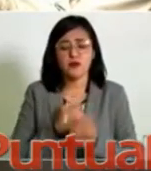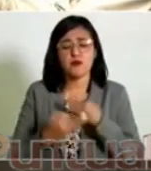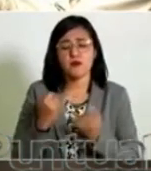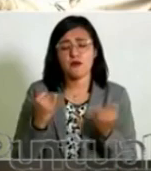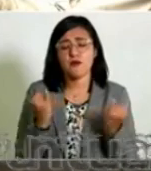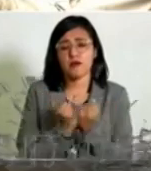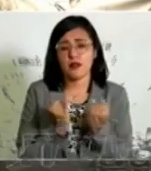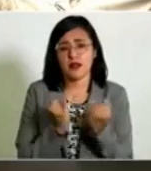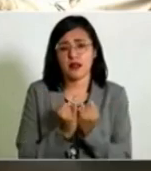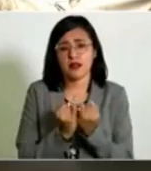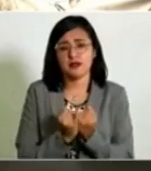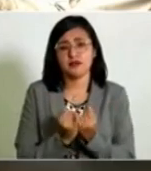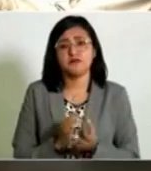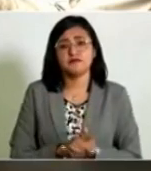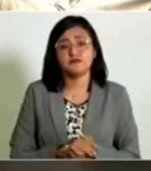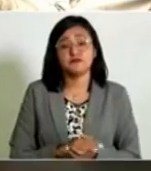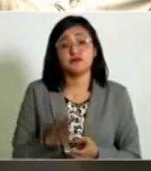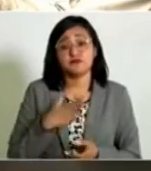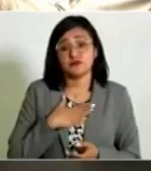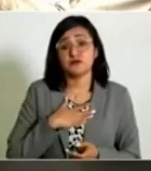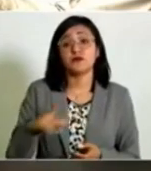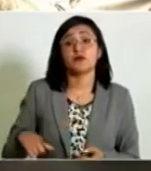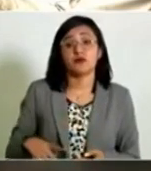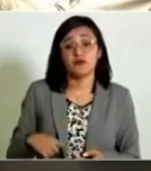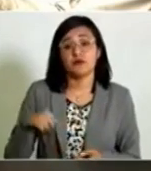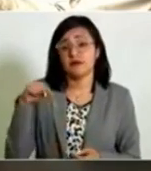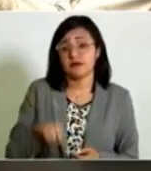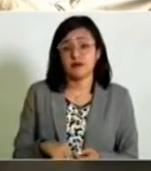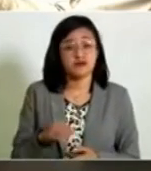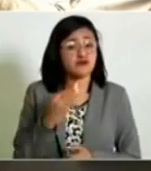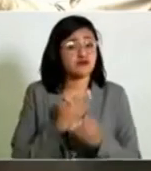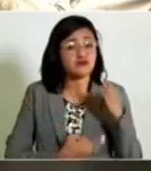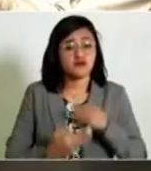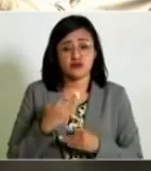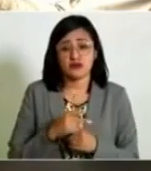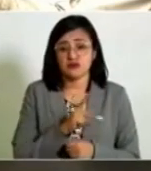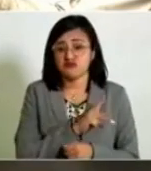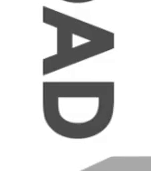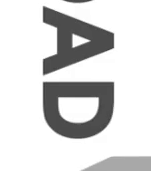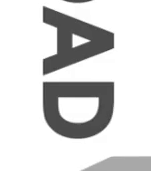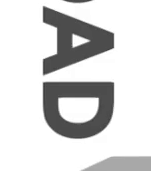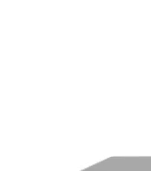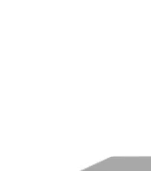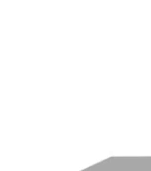por lo menos mientras yo esté del gobierno del estado nunca más